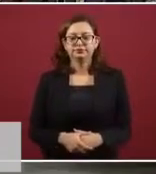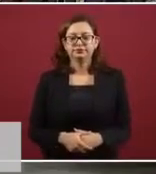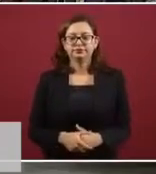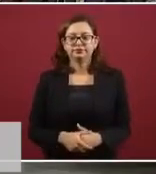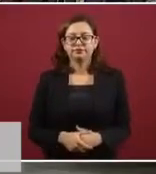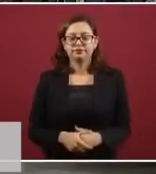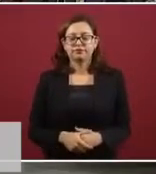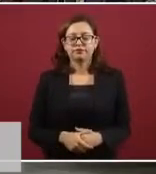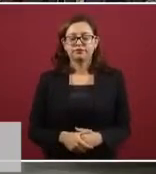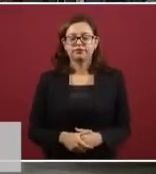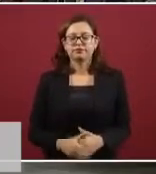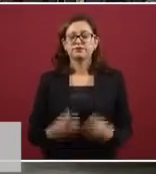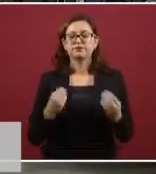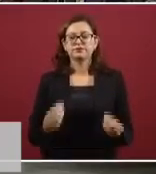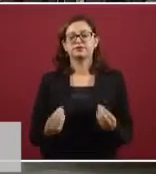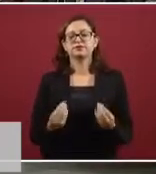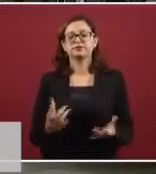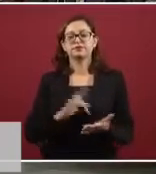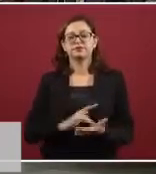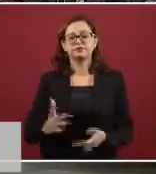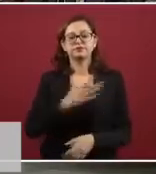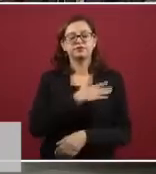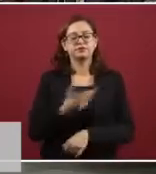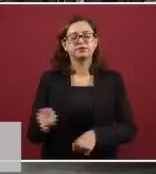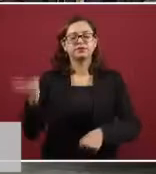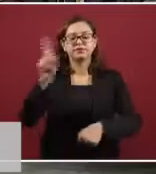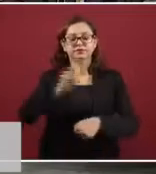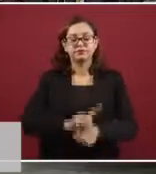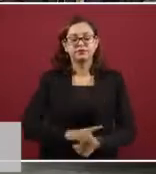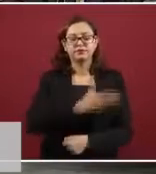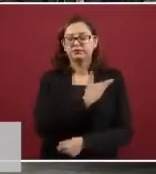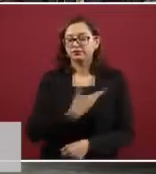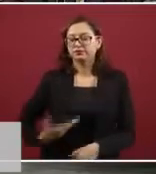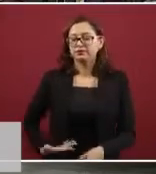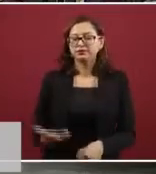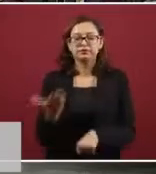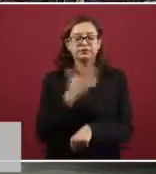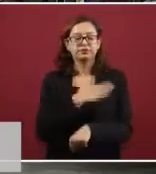y el resultado es que es falsa la escasez de medicamentos en el país.